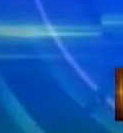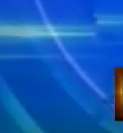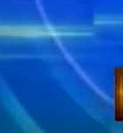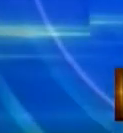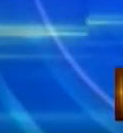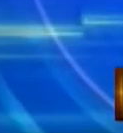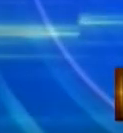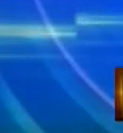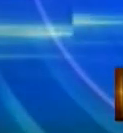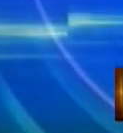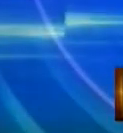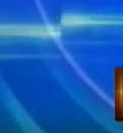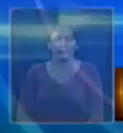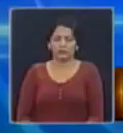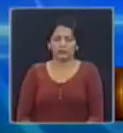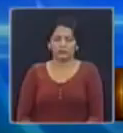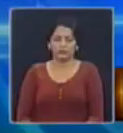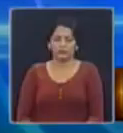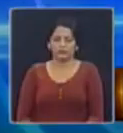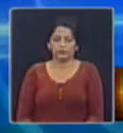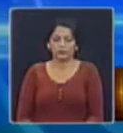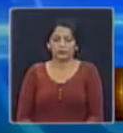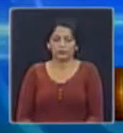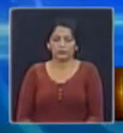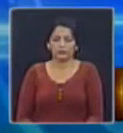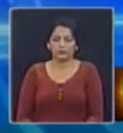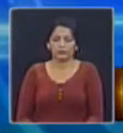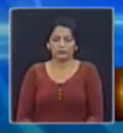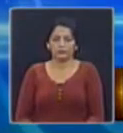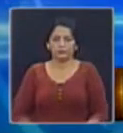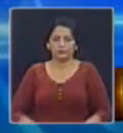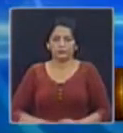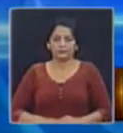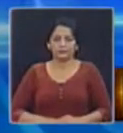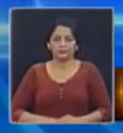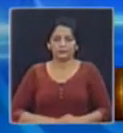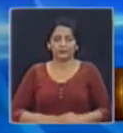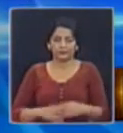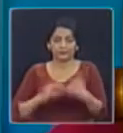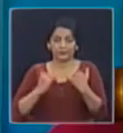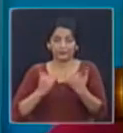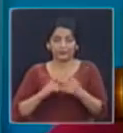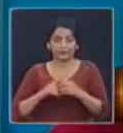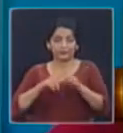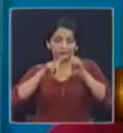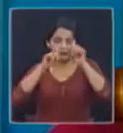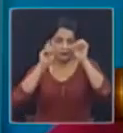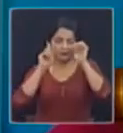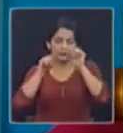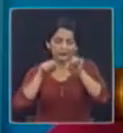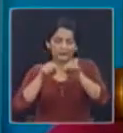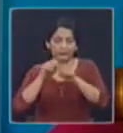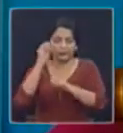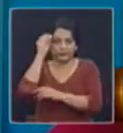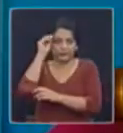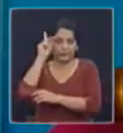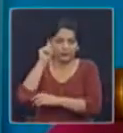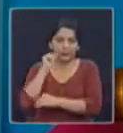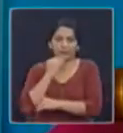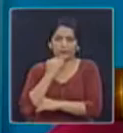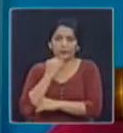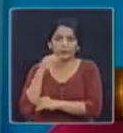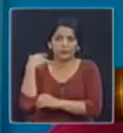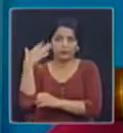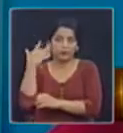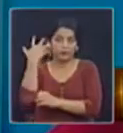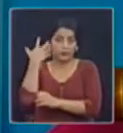planteado por el Partido Social Cristiano, quisiera saber sus expectativas y las del bloque en general para el próximo 2 de octubre, que es el